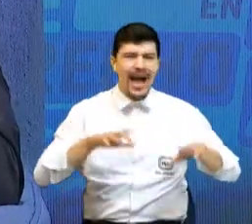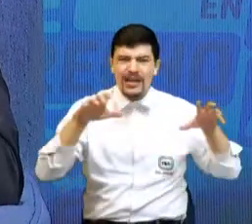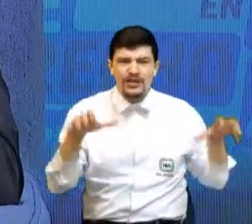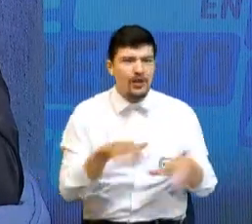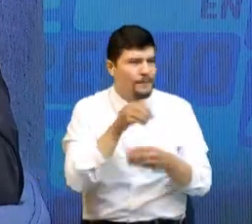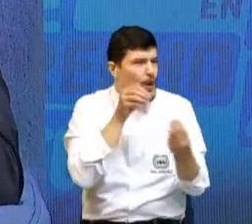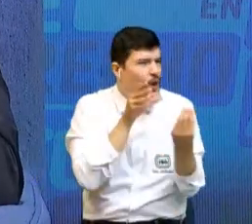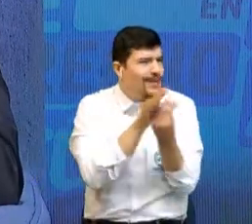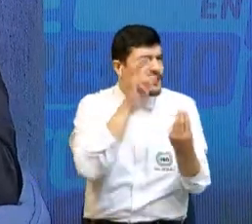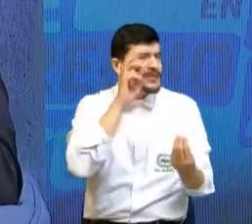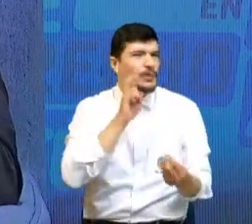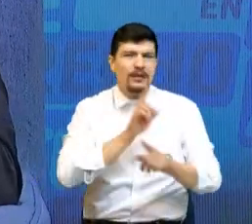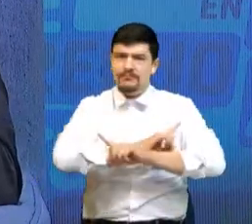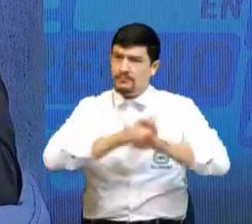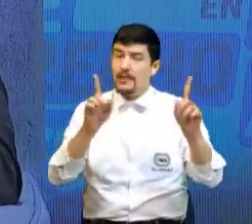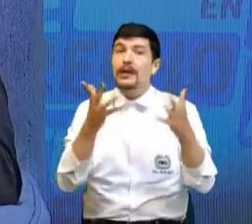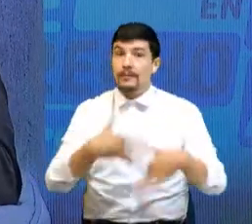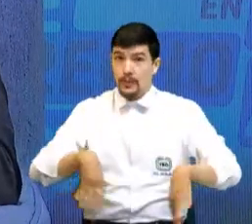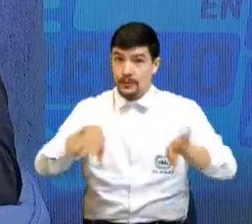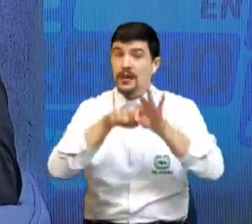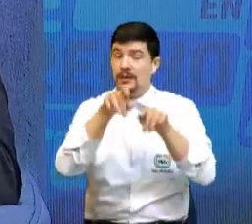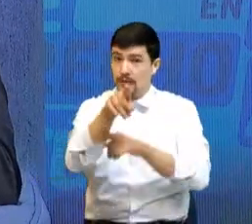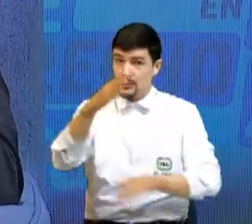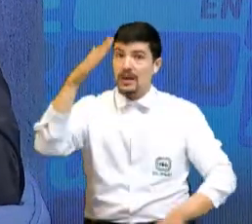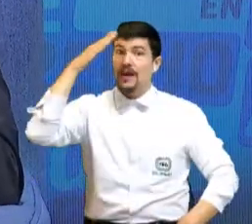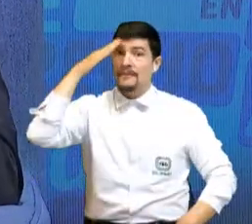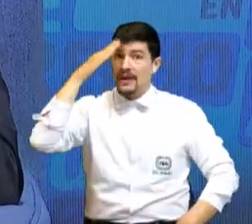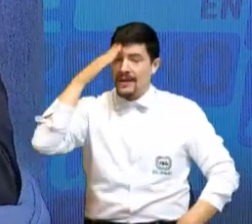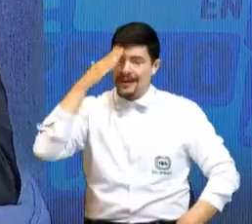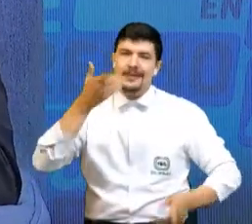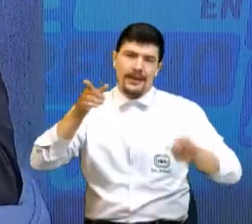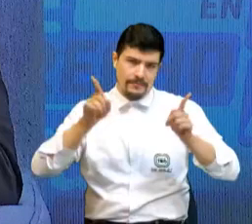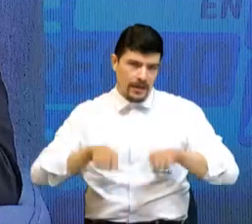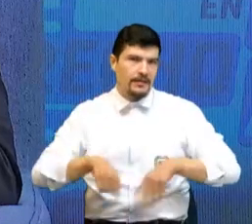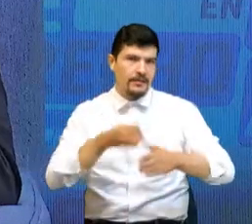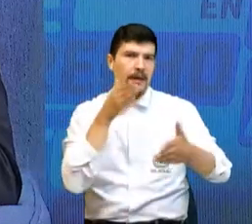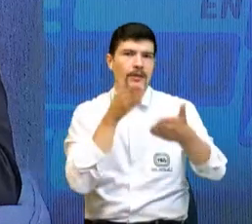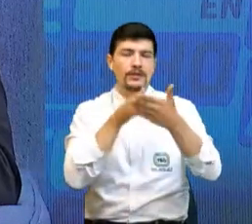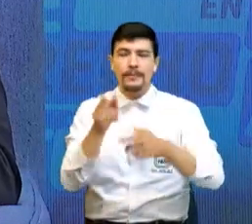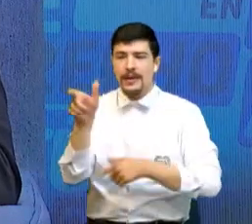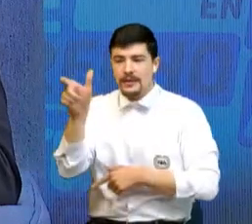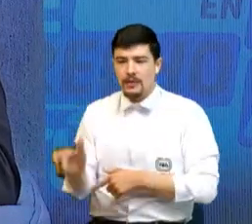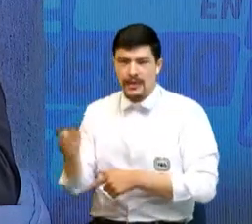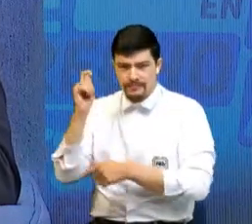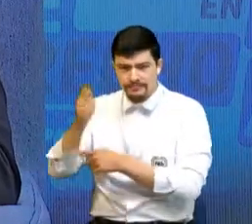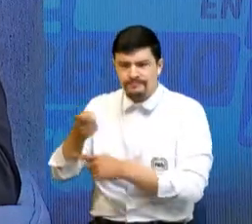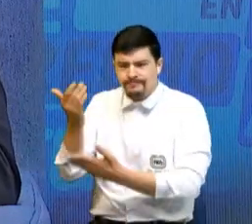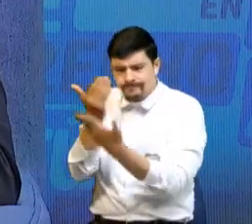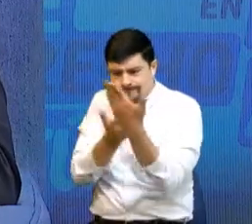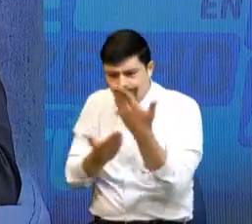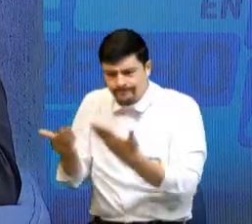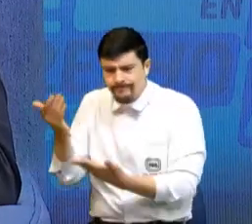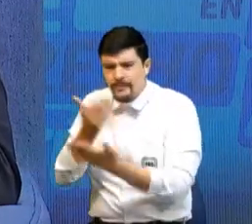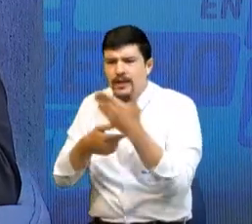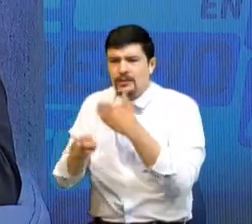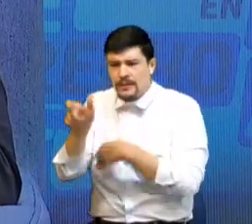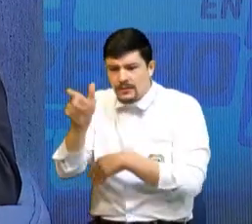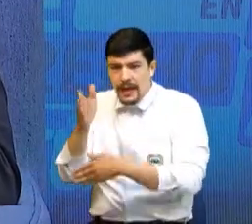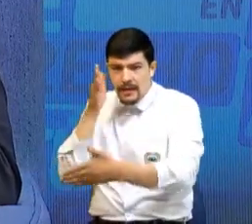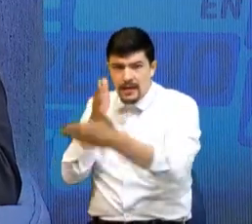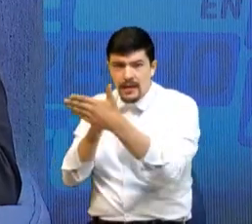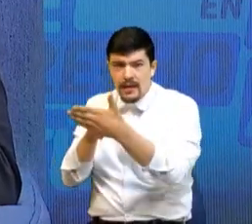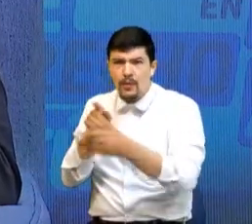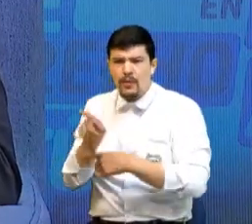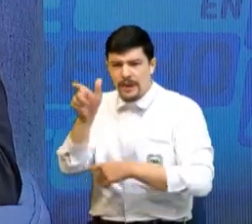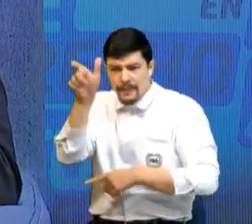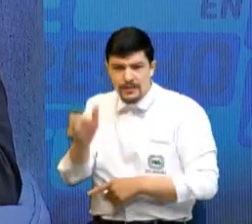lo importante que resulta denunciar. Así que hoy estará con nosotros un especialista analizando una denuncia que